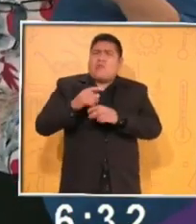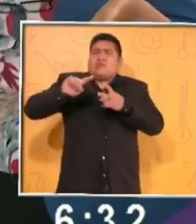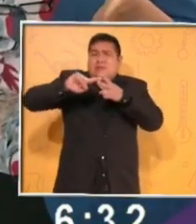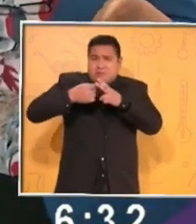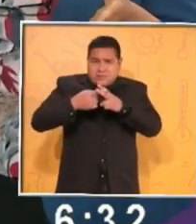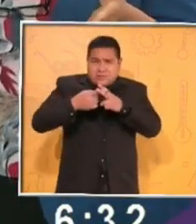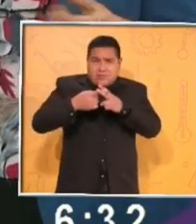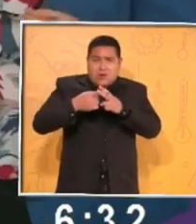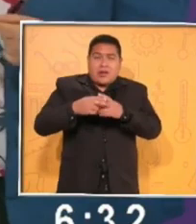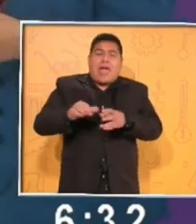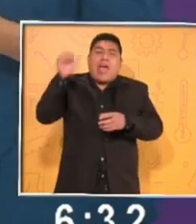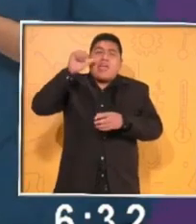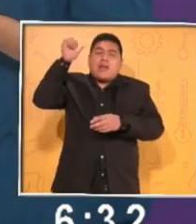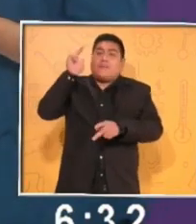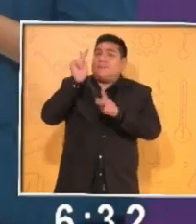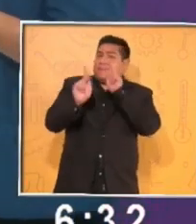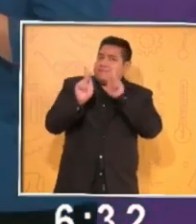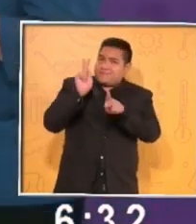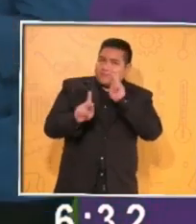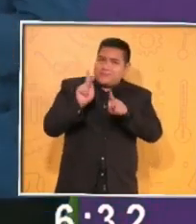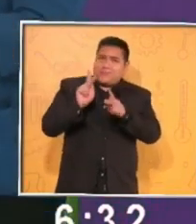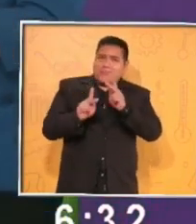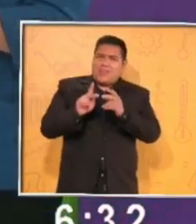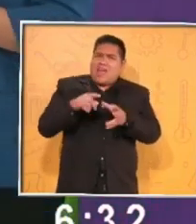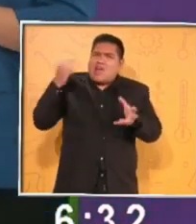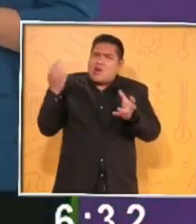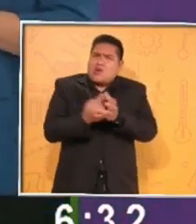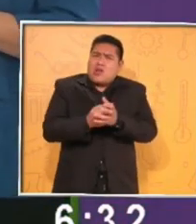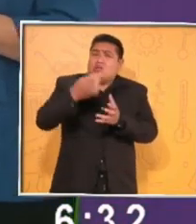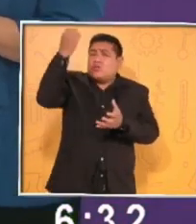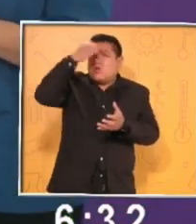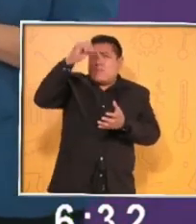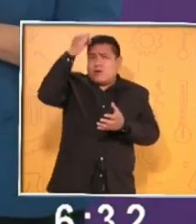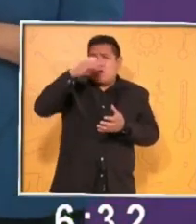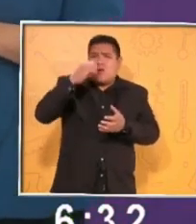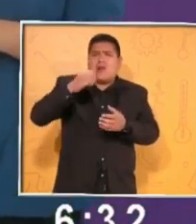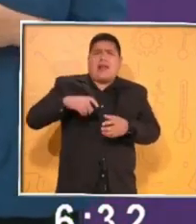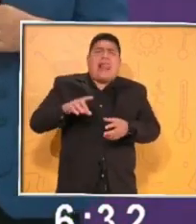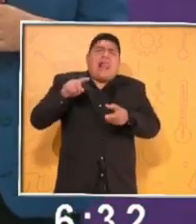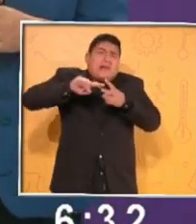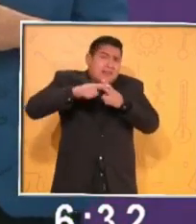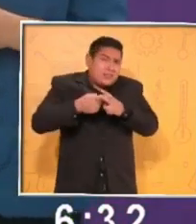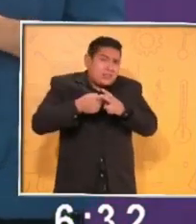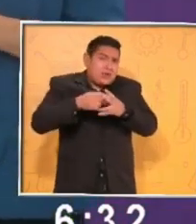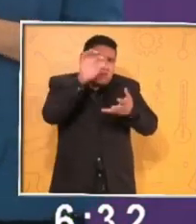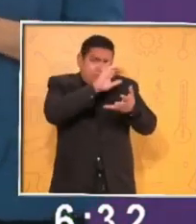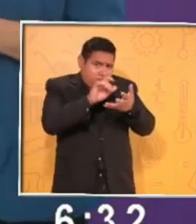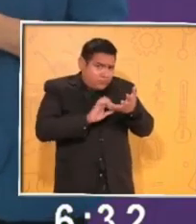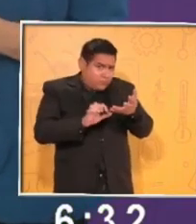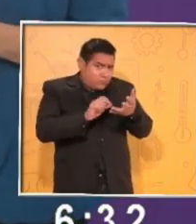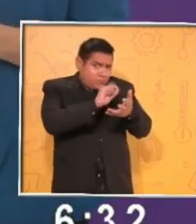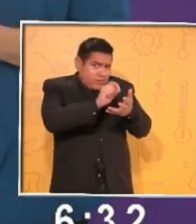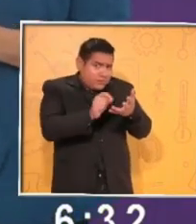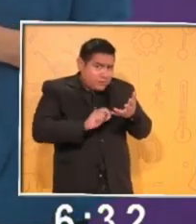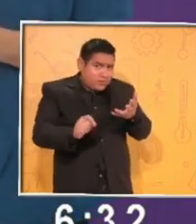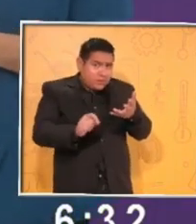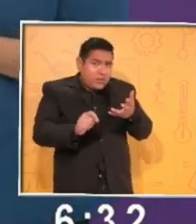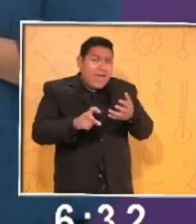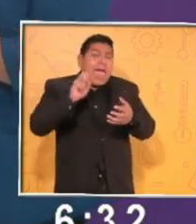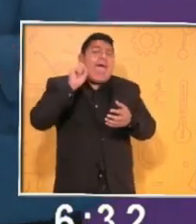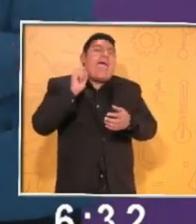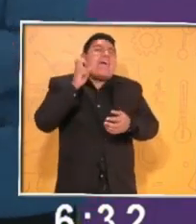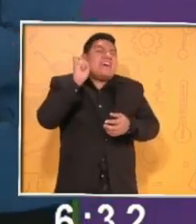que redactamos ayer. ¿Incluyeron su opinión dentro de la introducción? Recuerden que esa parte es